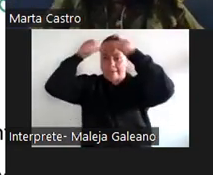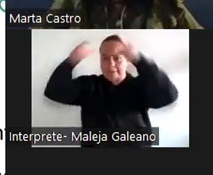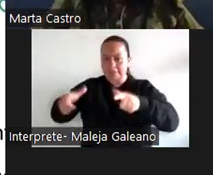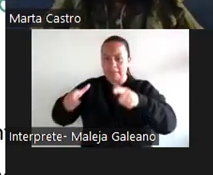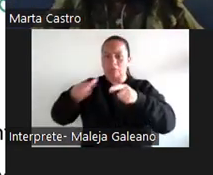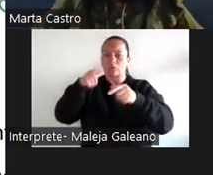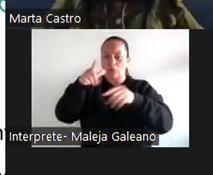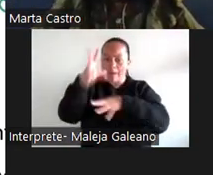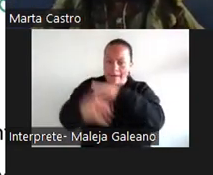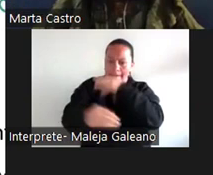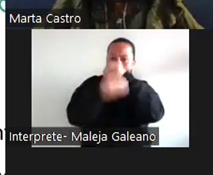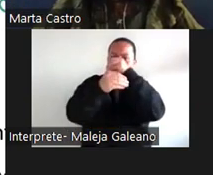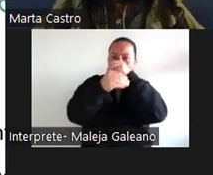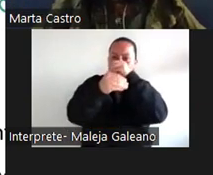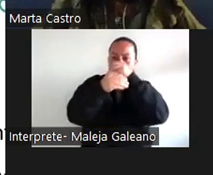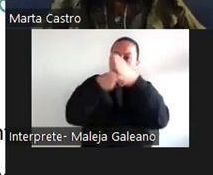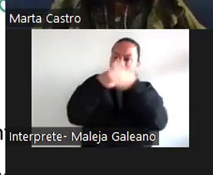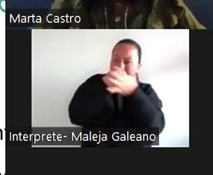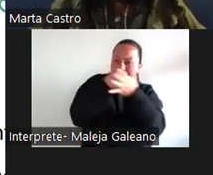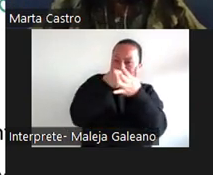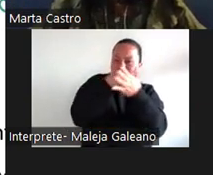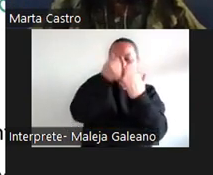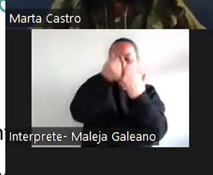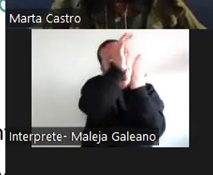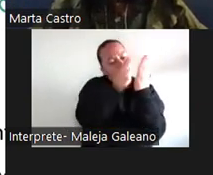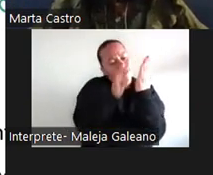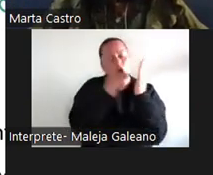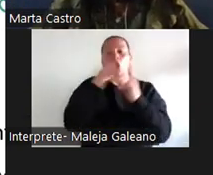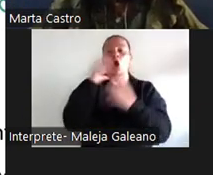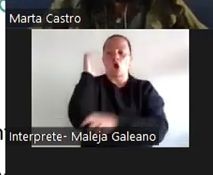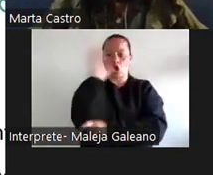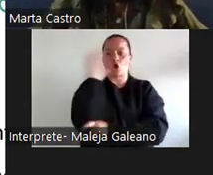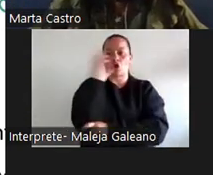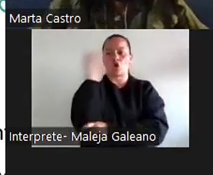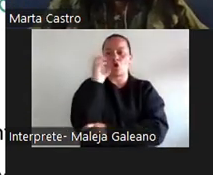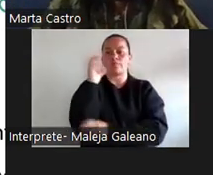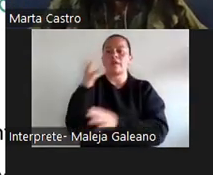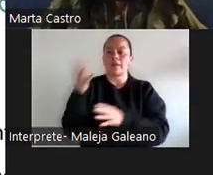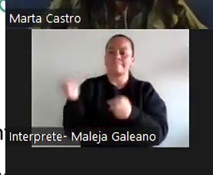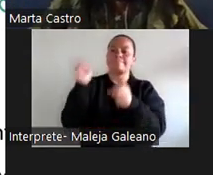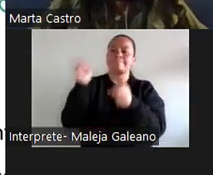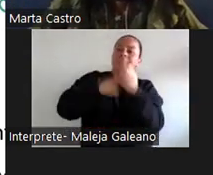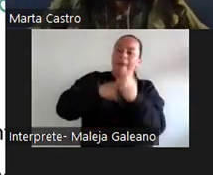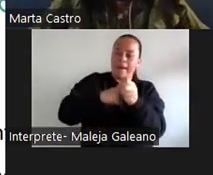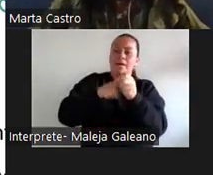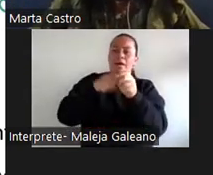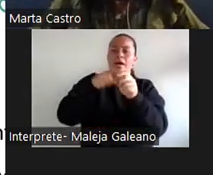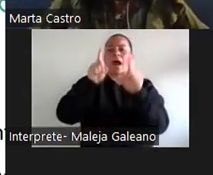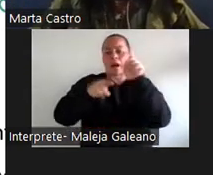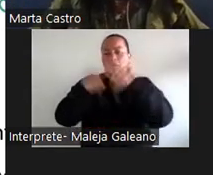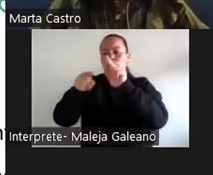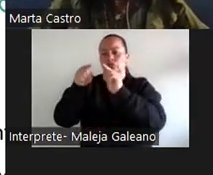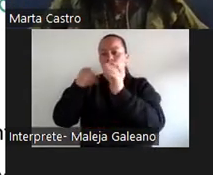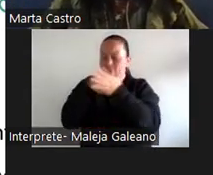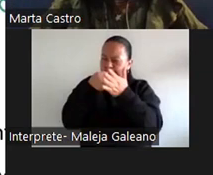convenciones o de estos tratados Colombia es parte de varios de ellos y por lo tanto pues la corte constitucional se